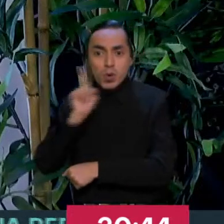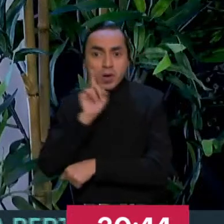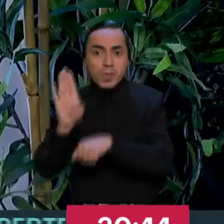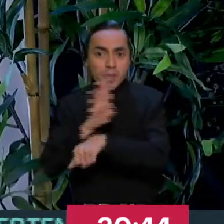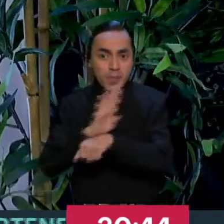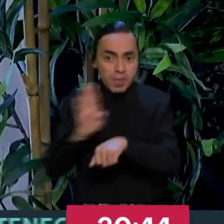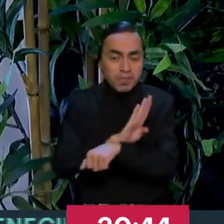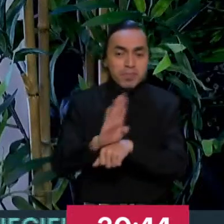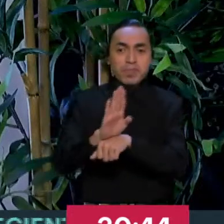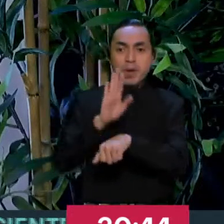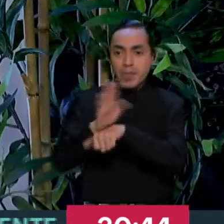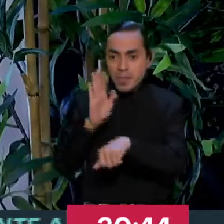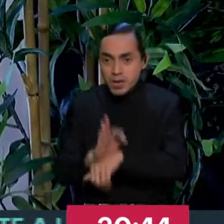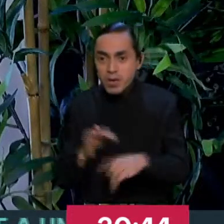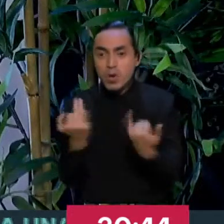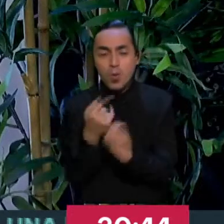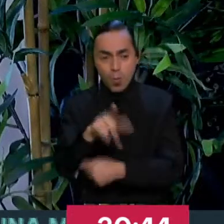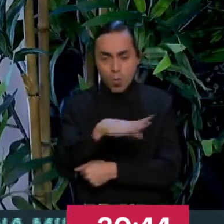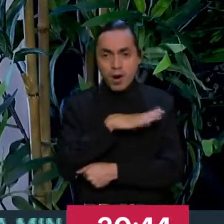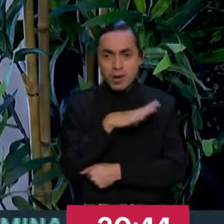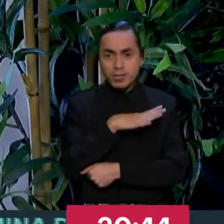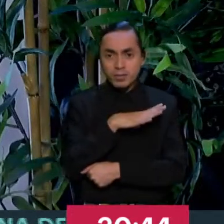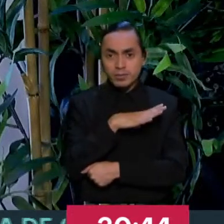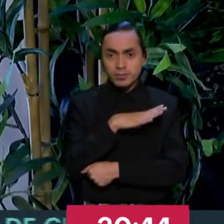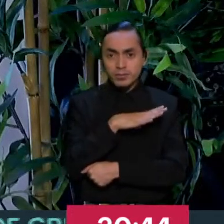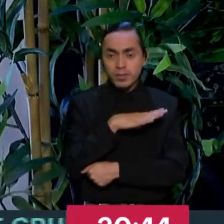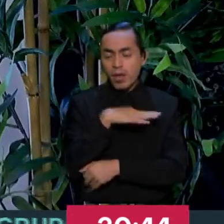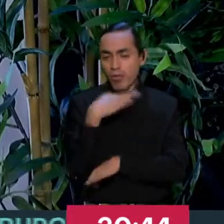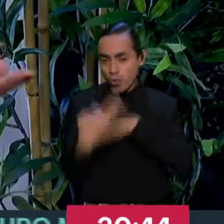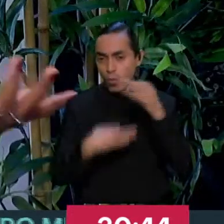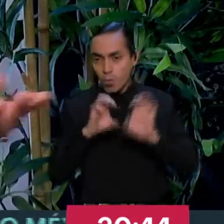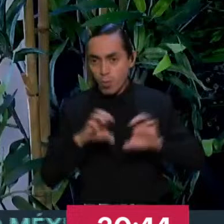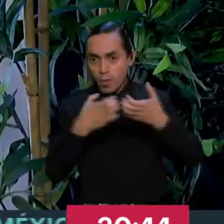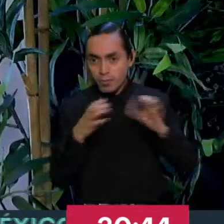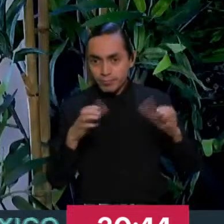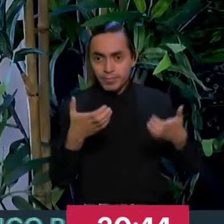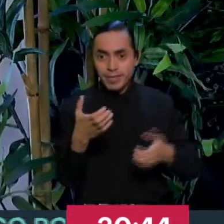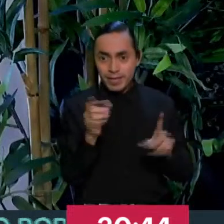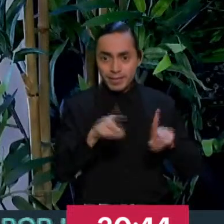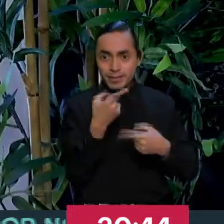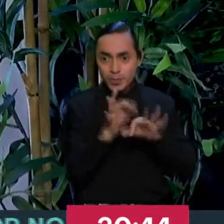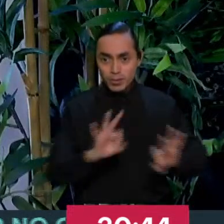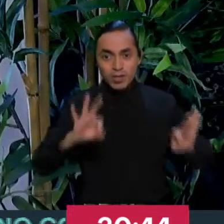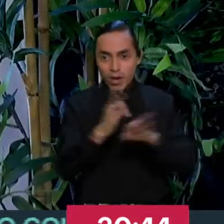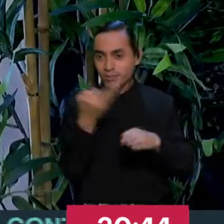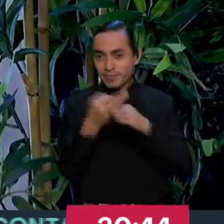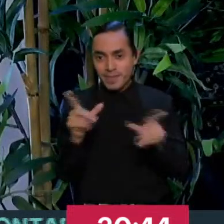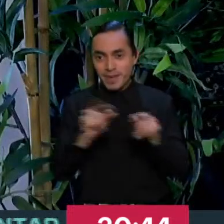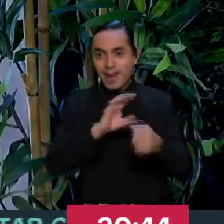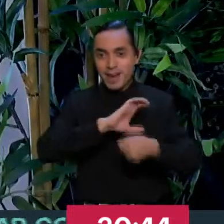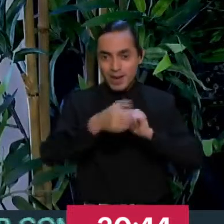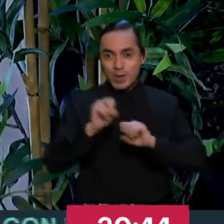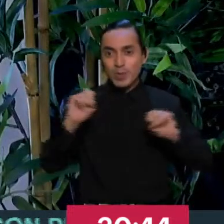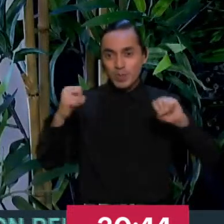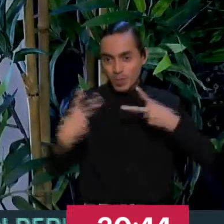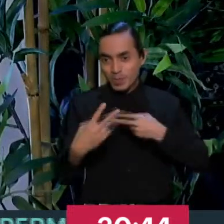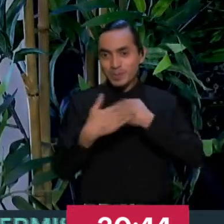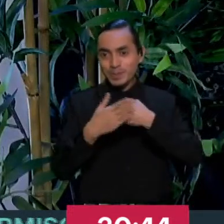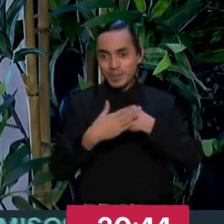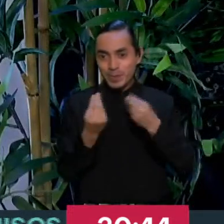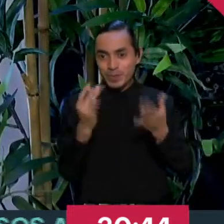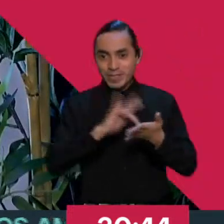las mujeres, porque al final esto termina repercutiendo en toda la sociedad. Y pues bueno, esto fue todo por hoy. Nos vemos a la siguiente. Muchas gracias.